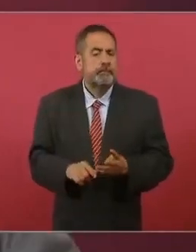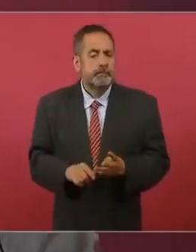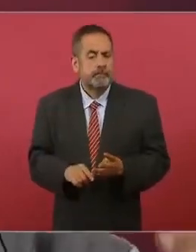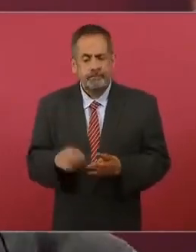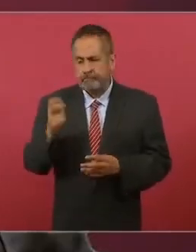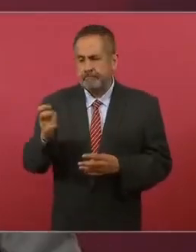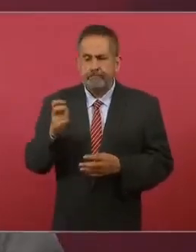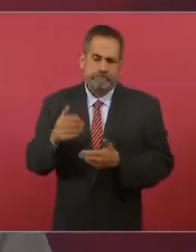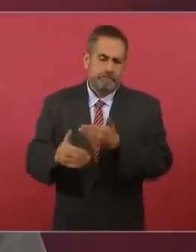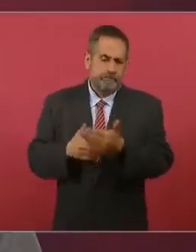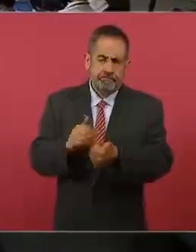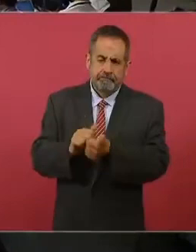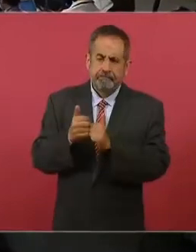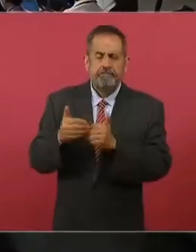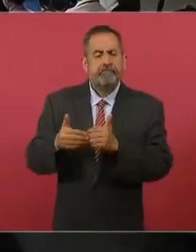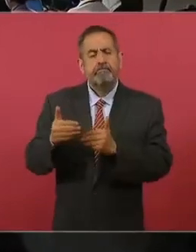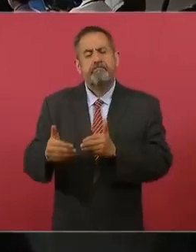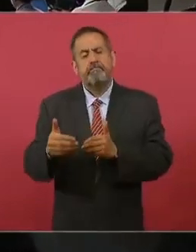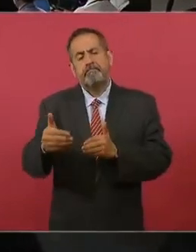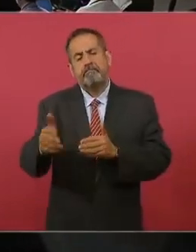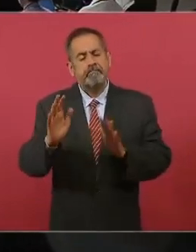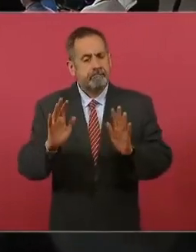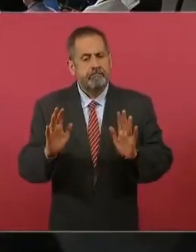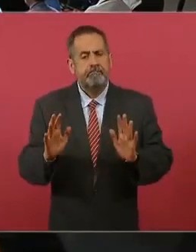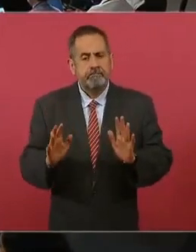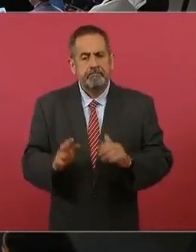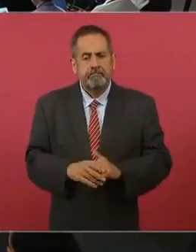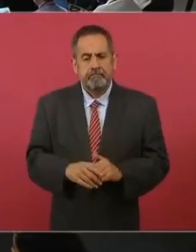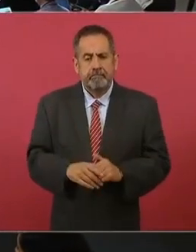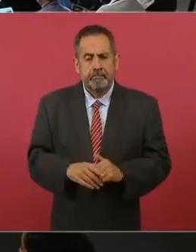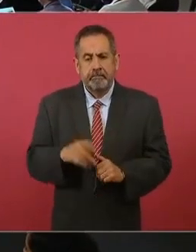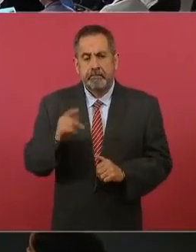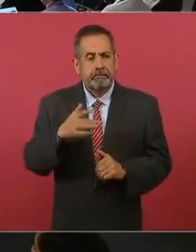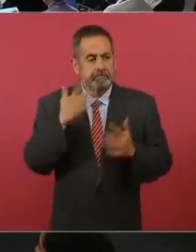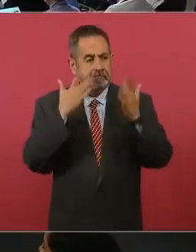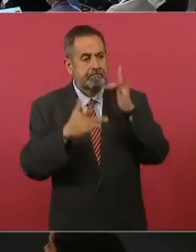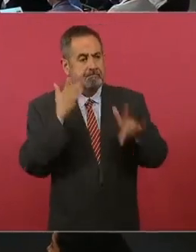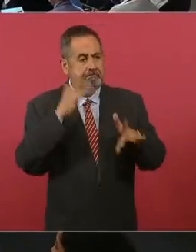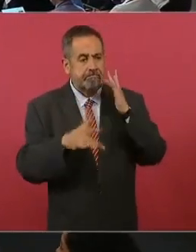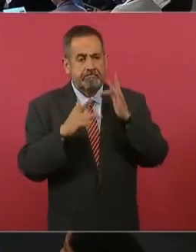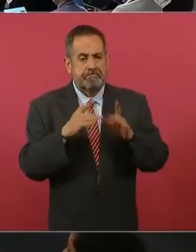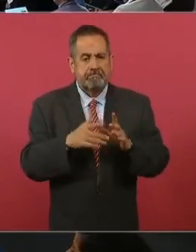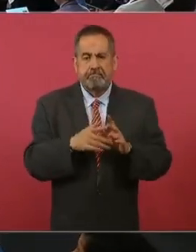Ese es el proceso. Entonces, no es que estén renunciando